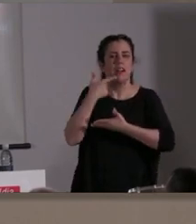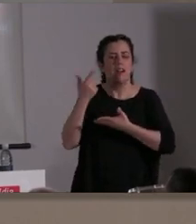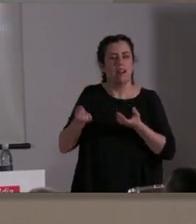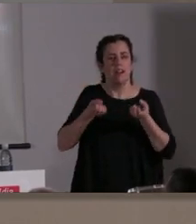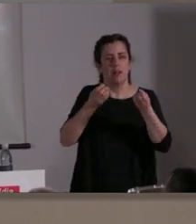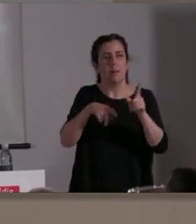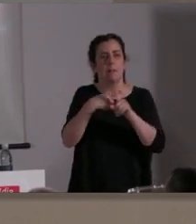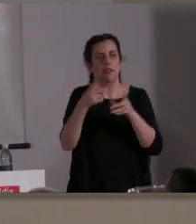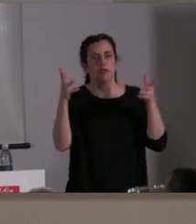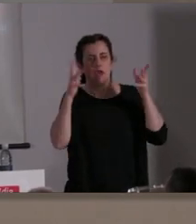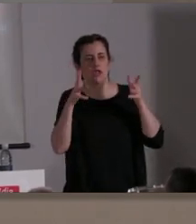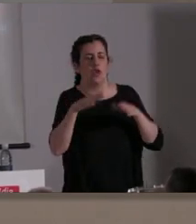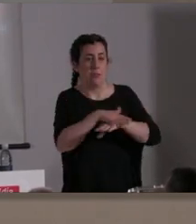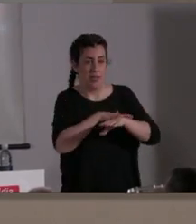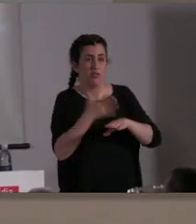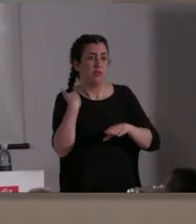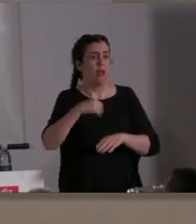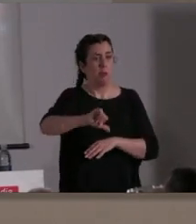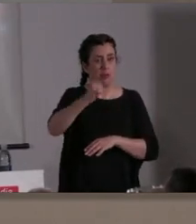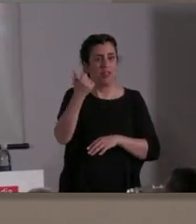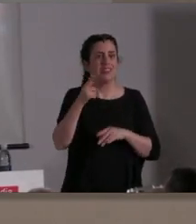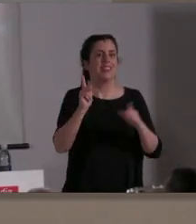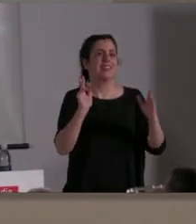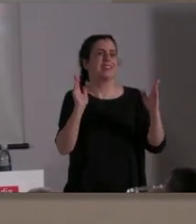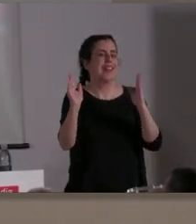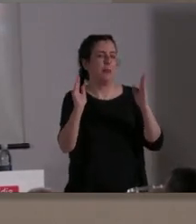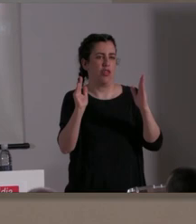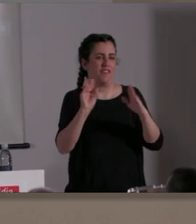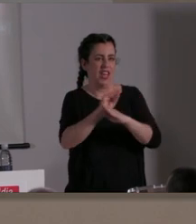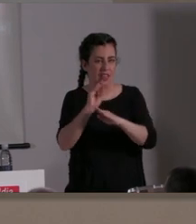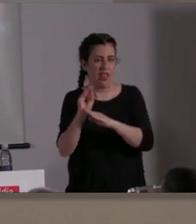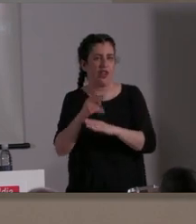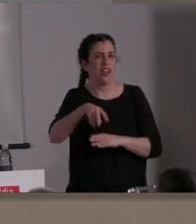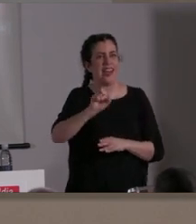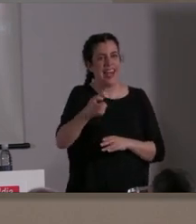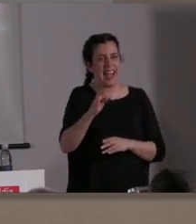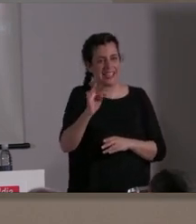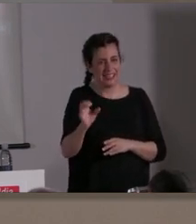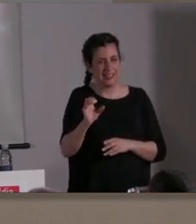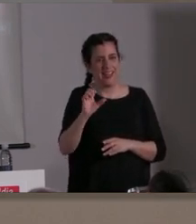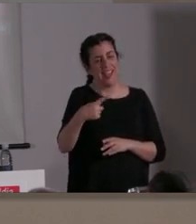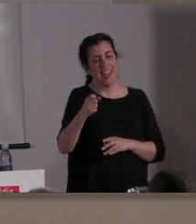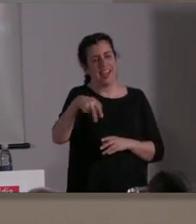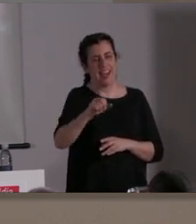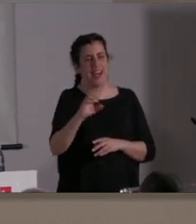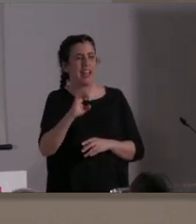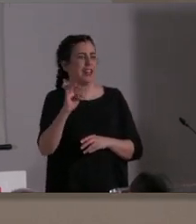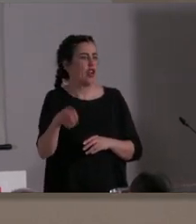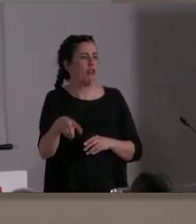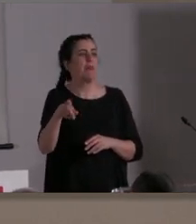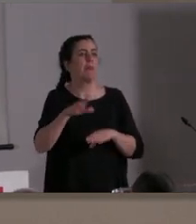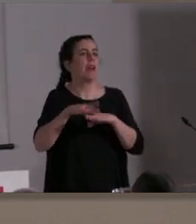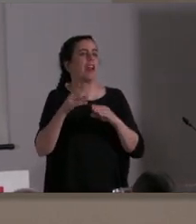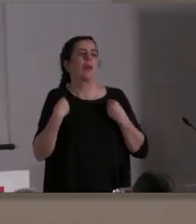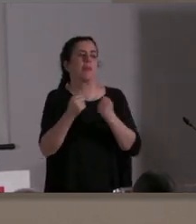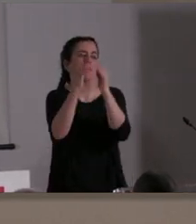Consejo de Ministros aprobó del tramo de financiación de Next Generation que irá a financiar vivienda social y asequible y que también tendría que poder